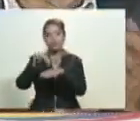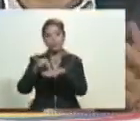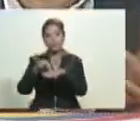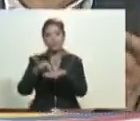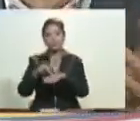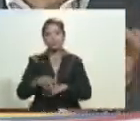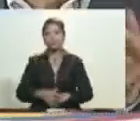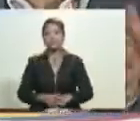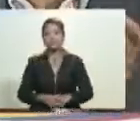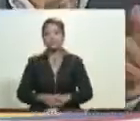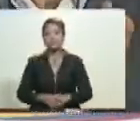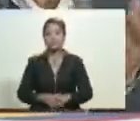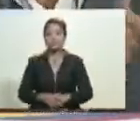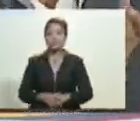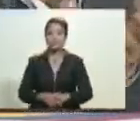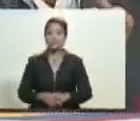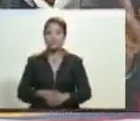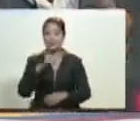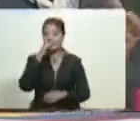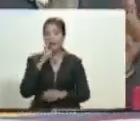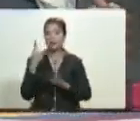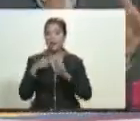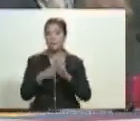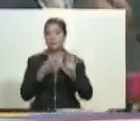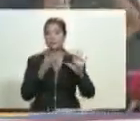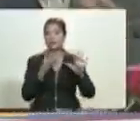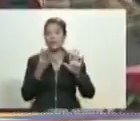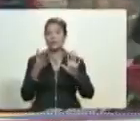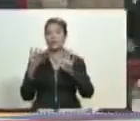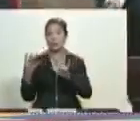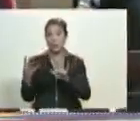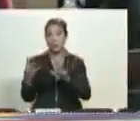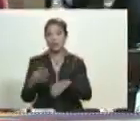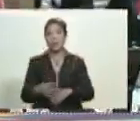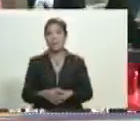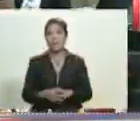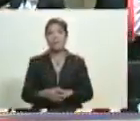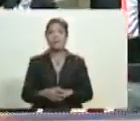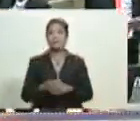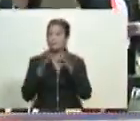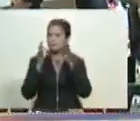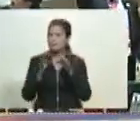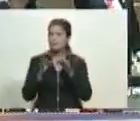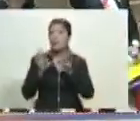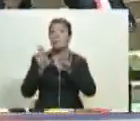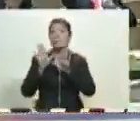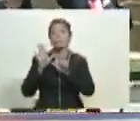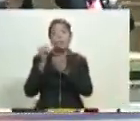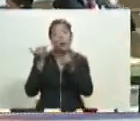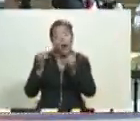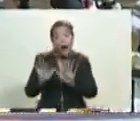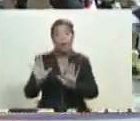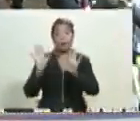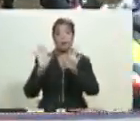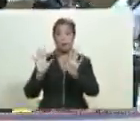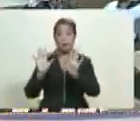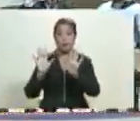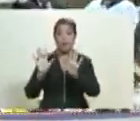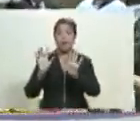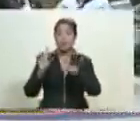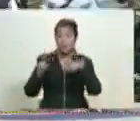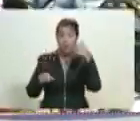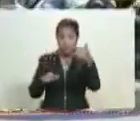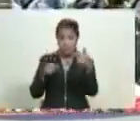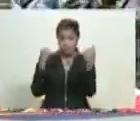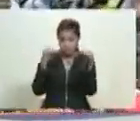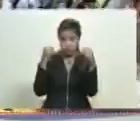Nacional Constituyente del año 1999 de manera provisional, en cuanto sea